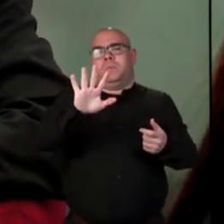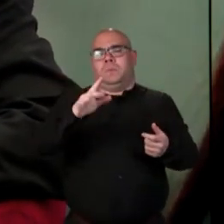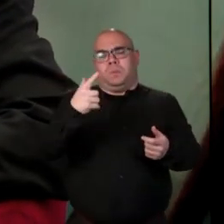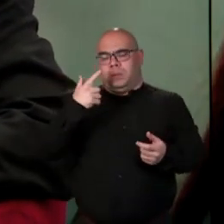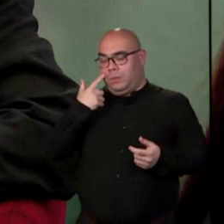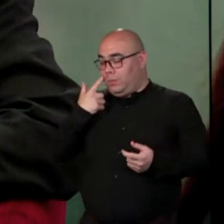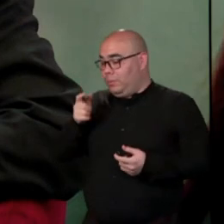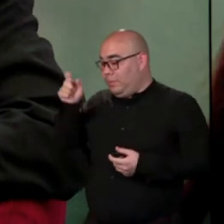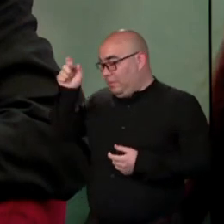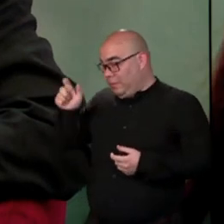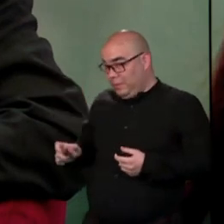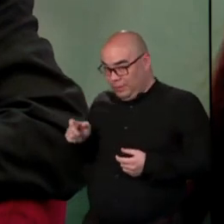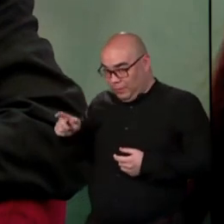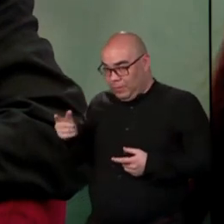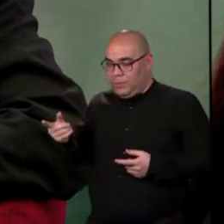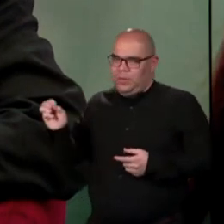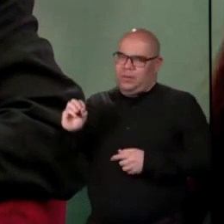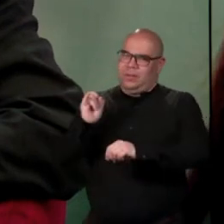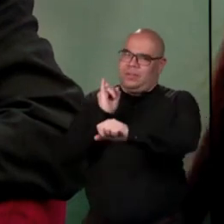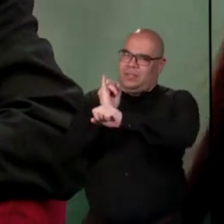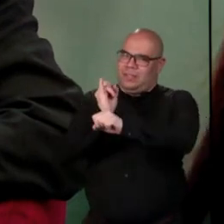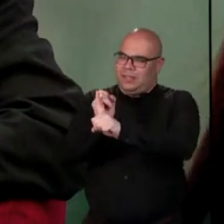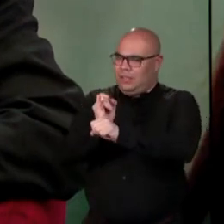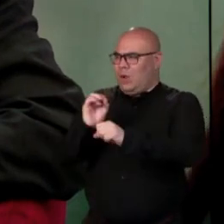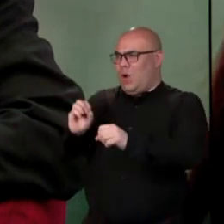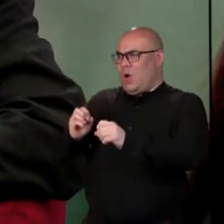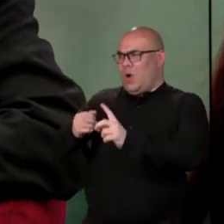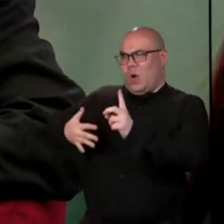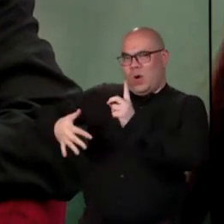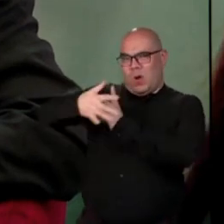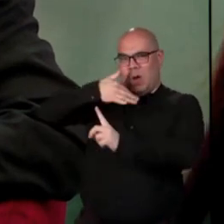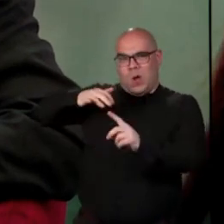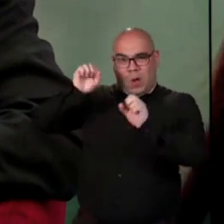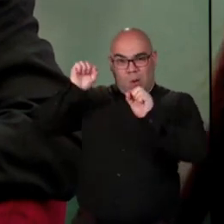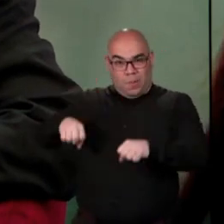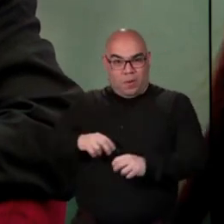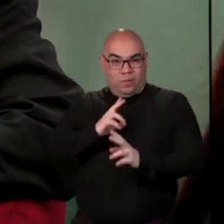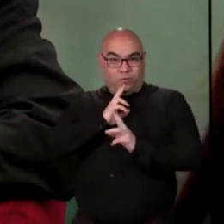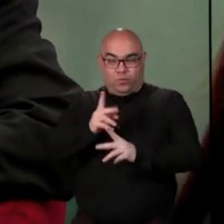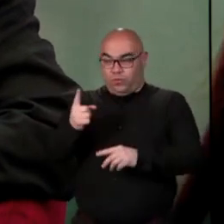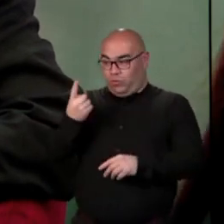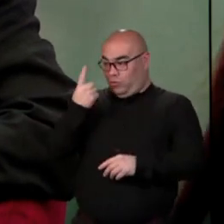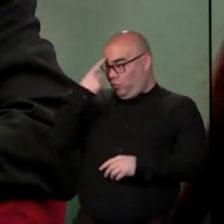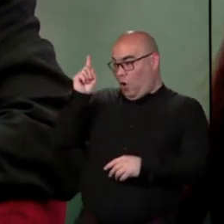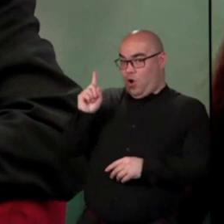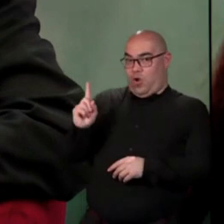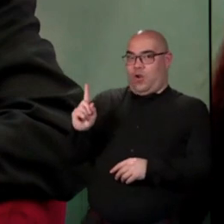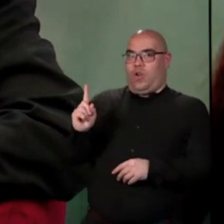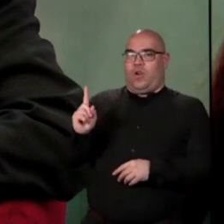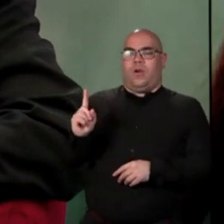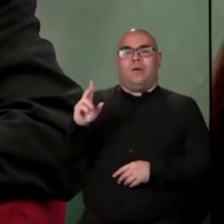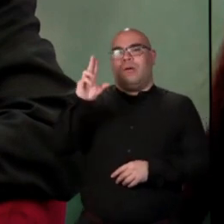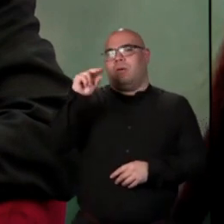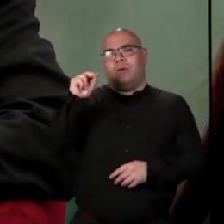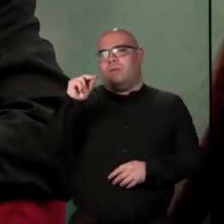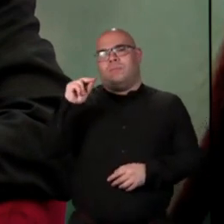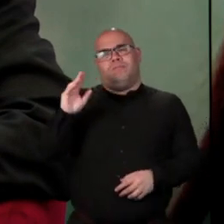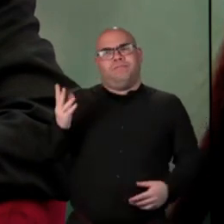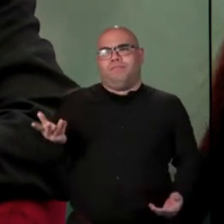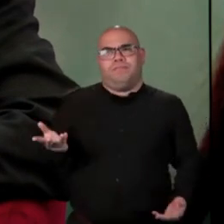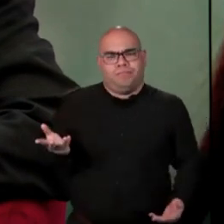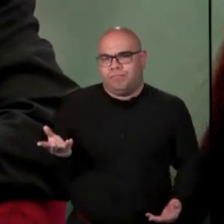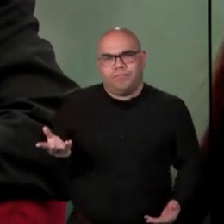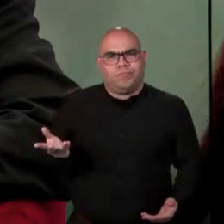una institución o un contexto puedan hacerlo de manera solitaria. Mi convicción es que